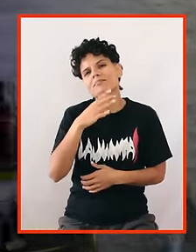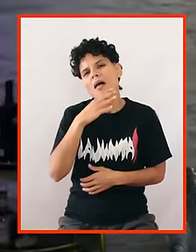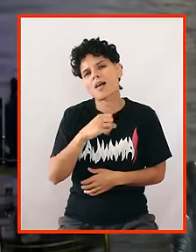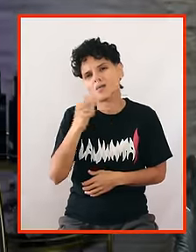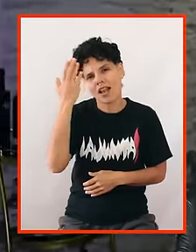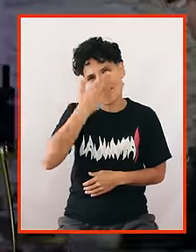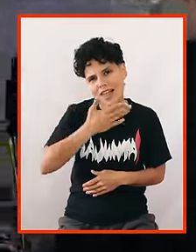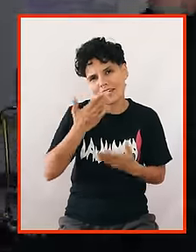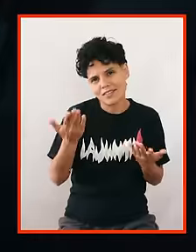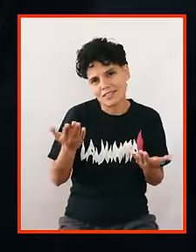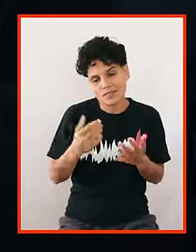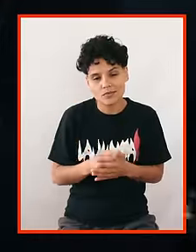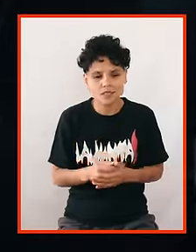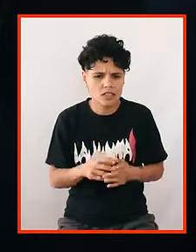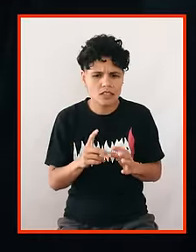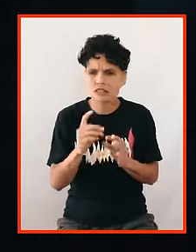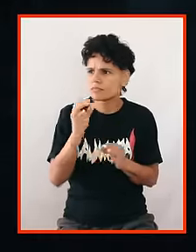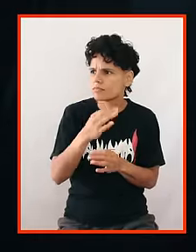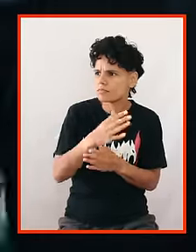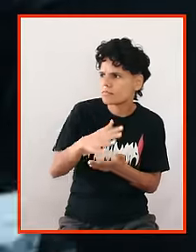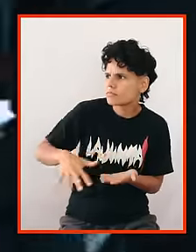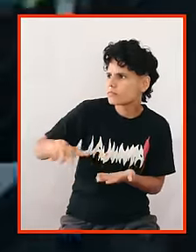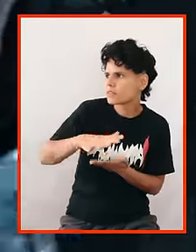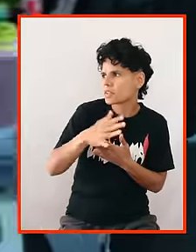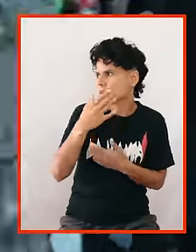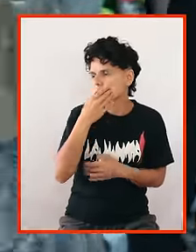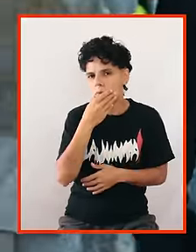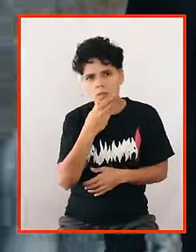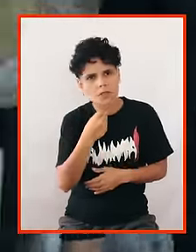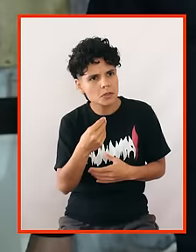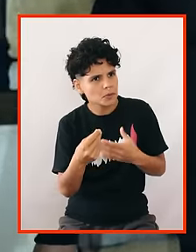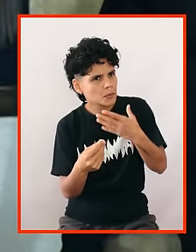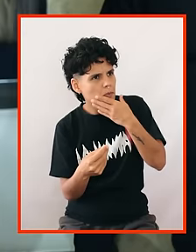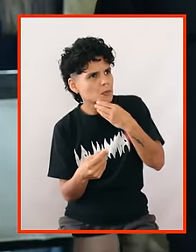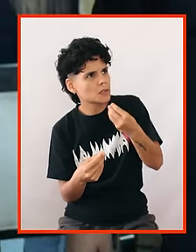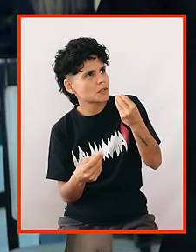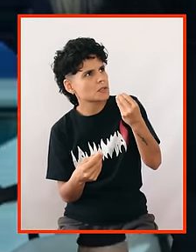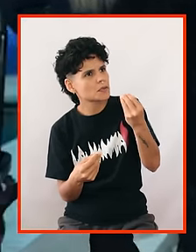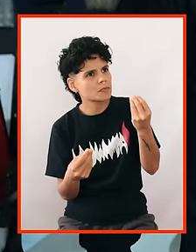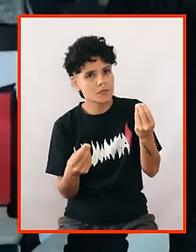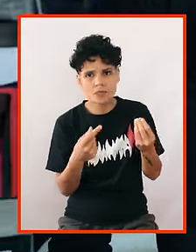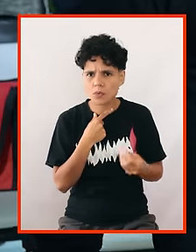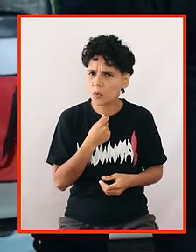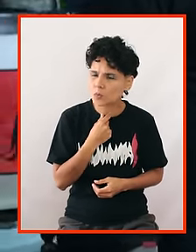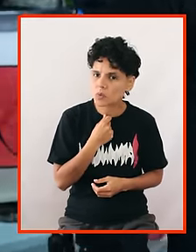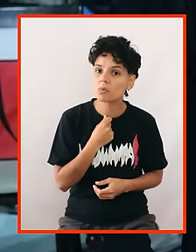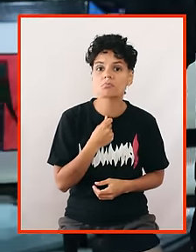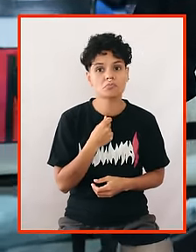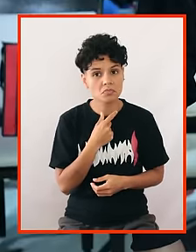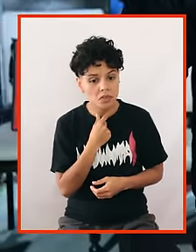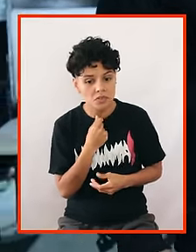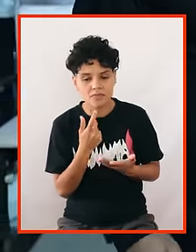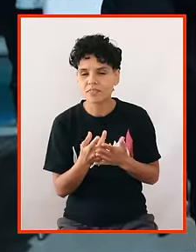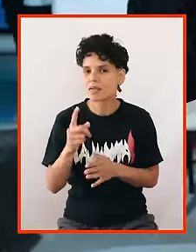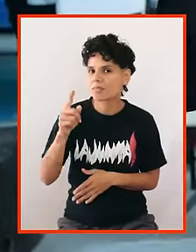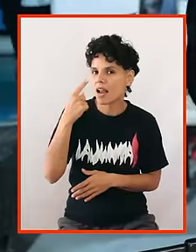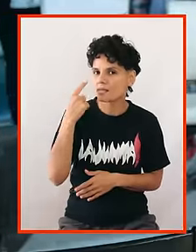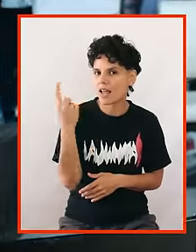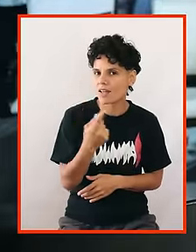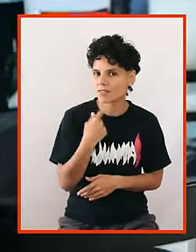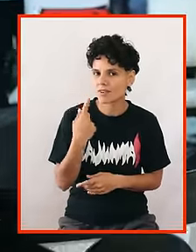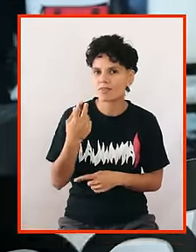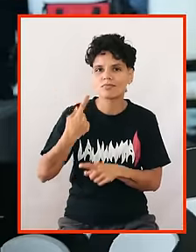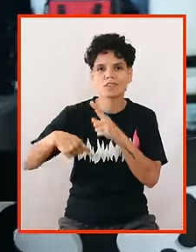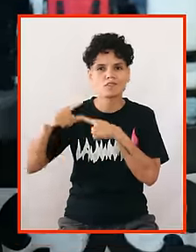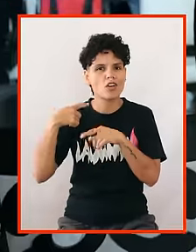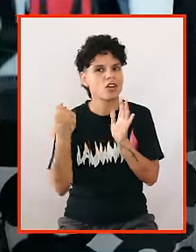Buena, penquista, ¿eh? Qué bueno que llegaron aquí a la Oye, casa. Oye, qué bonito, me gustó. ¿Te gustó? Sí. Oiga, bonito, ¿le digo algo? Para nosotros,